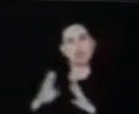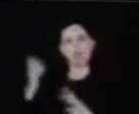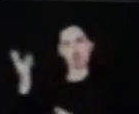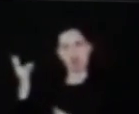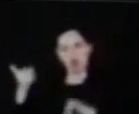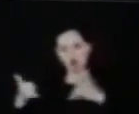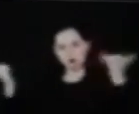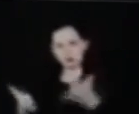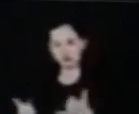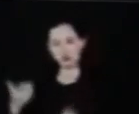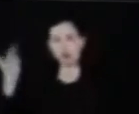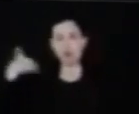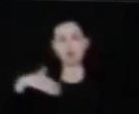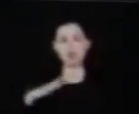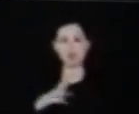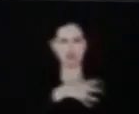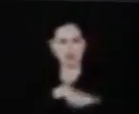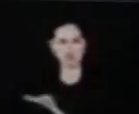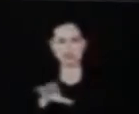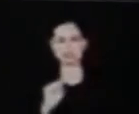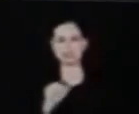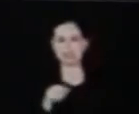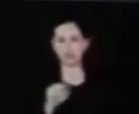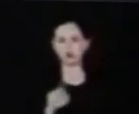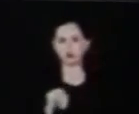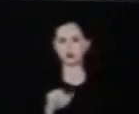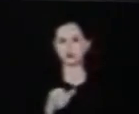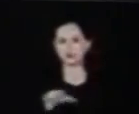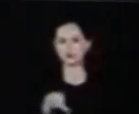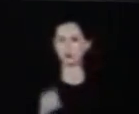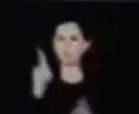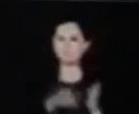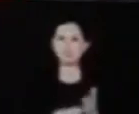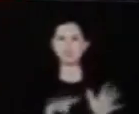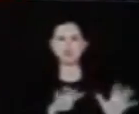general Saturnino Cedillo en